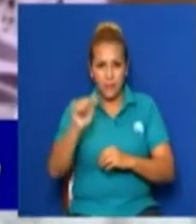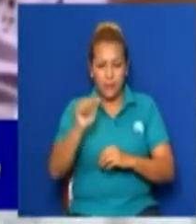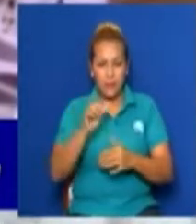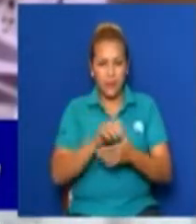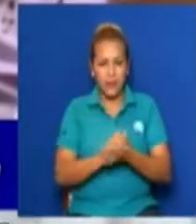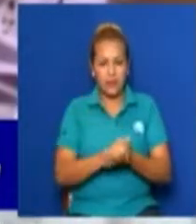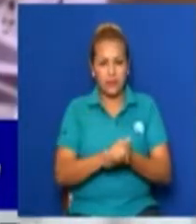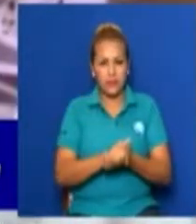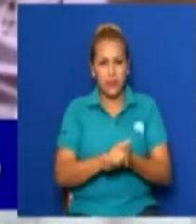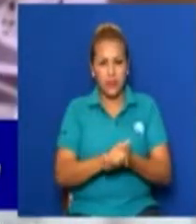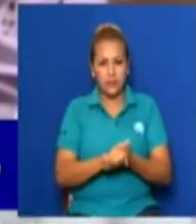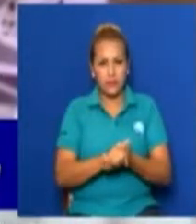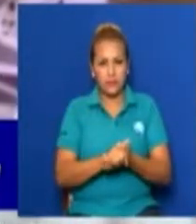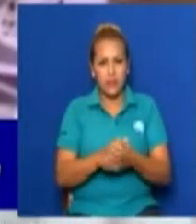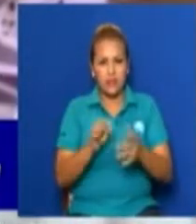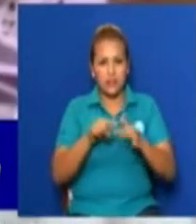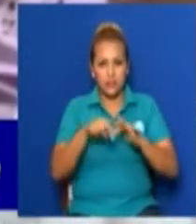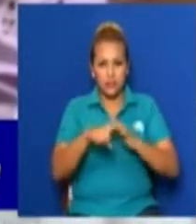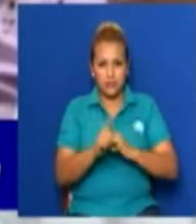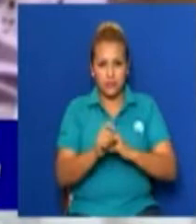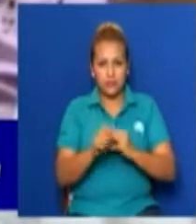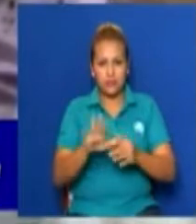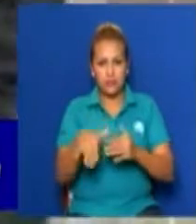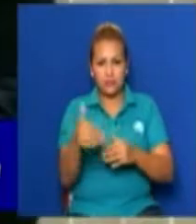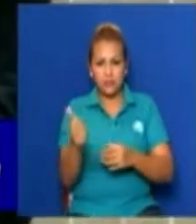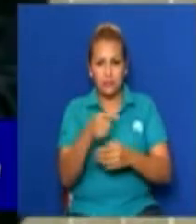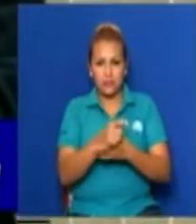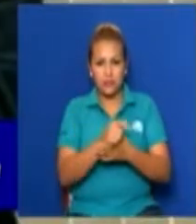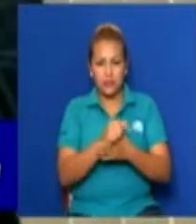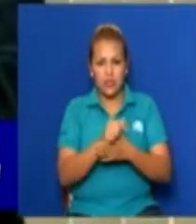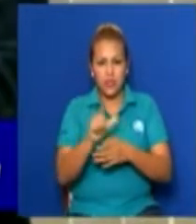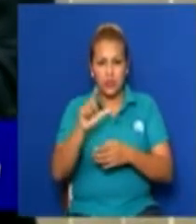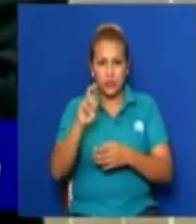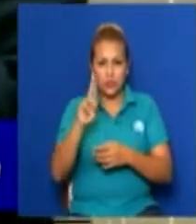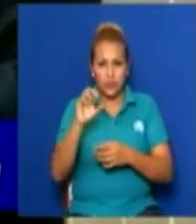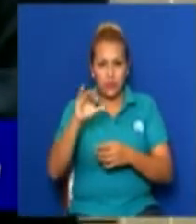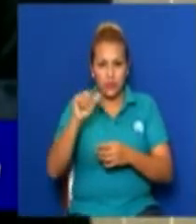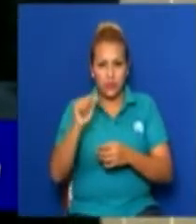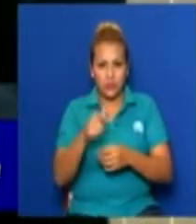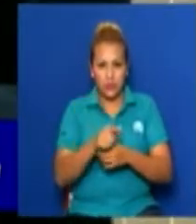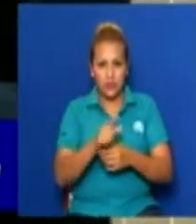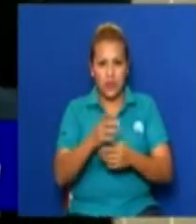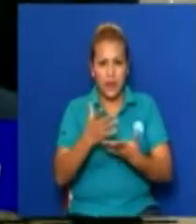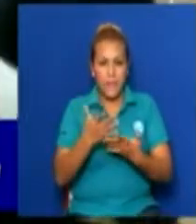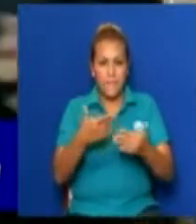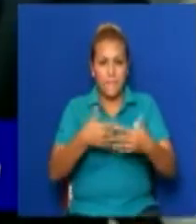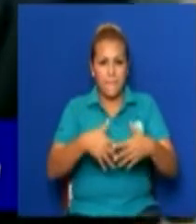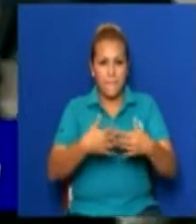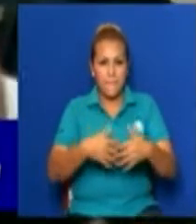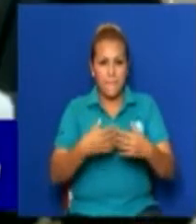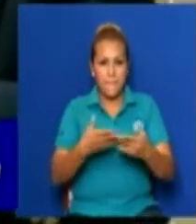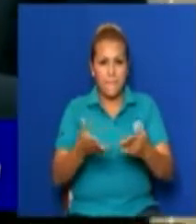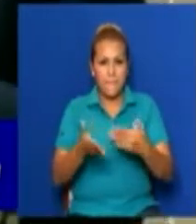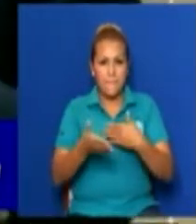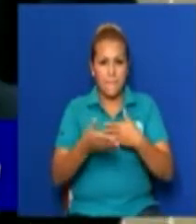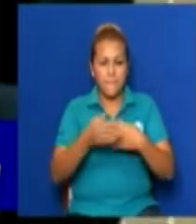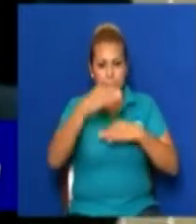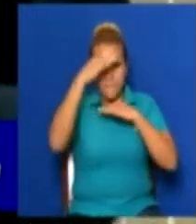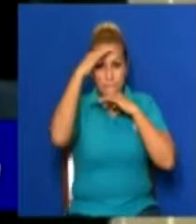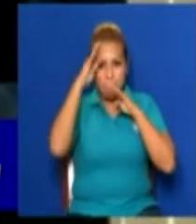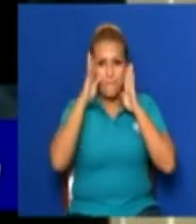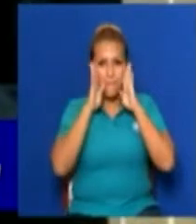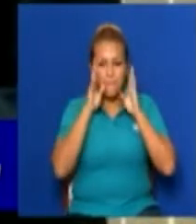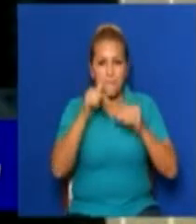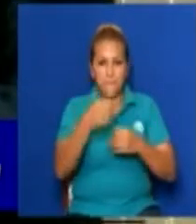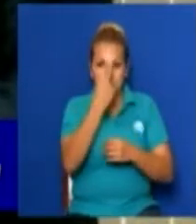la licenciada Lucy Valenti, secretaria del Consejo Superior de la Empresa Privada, mi querido amigo